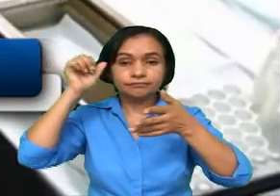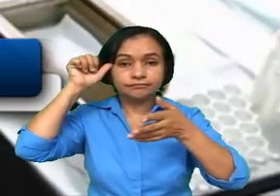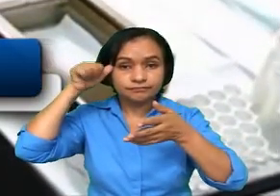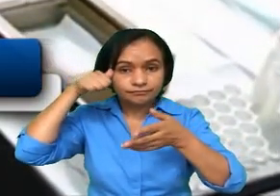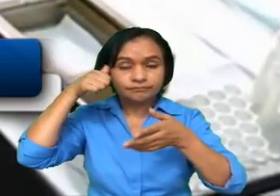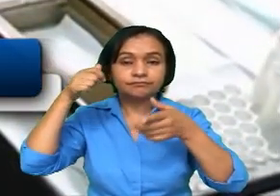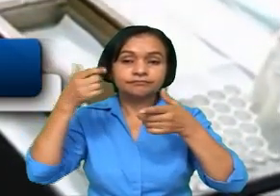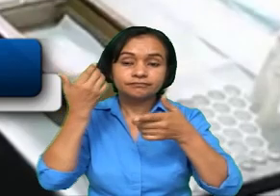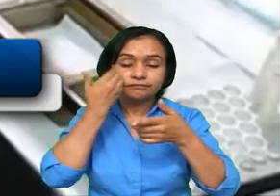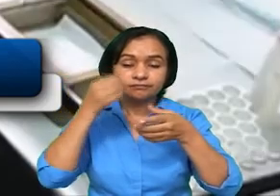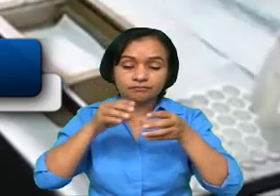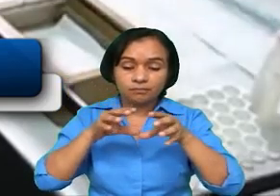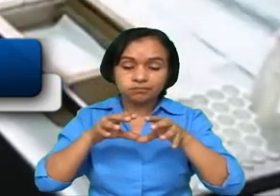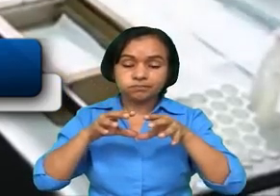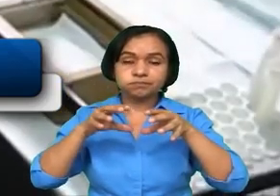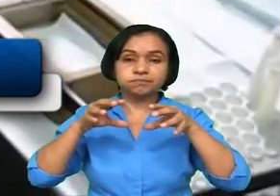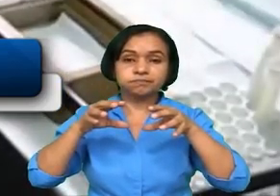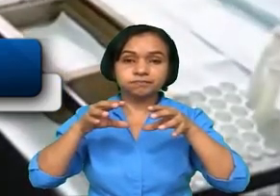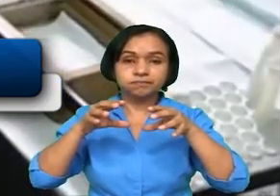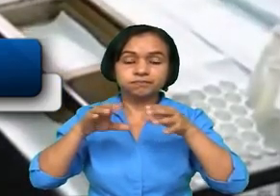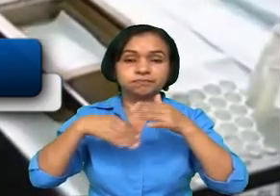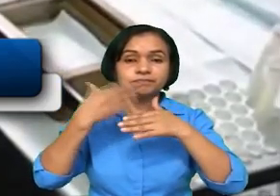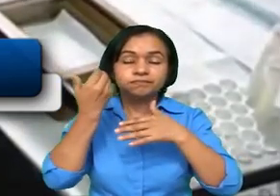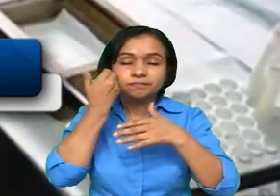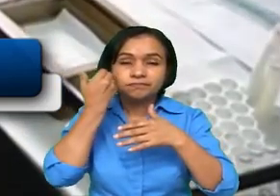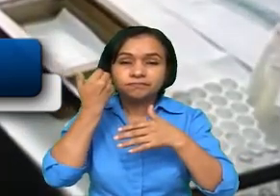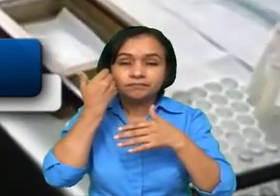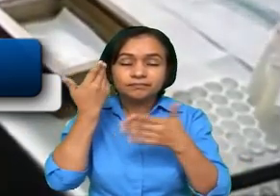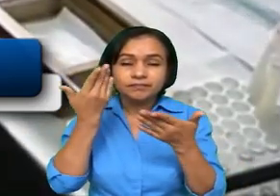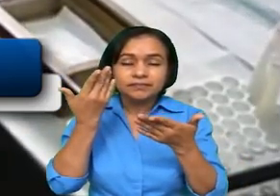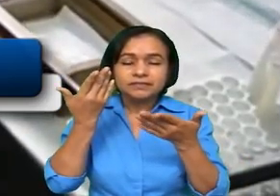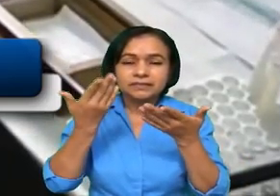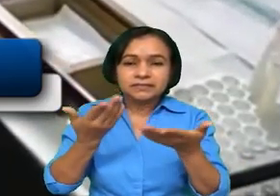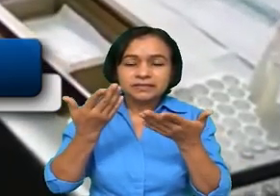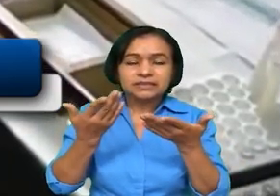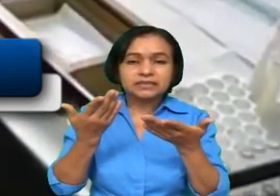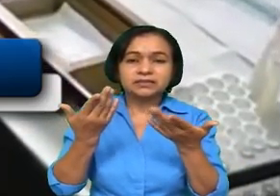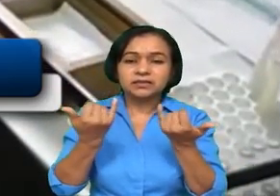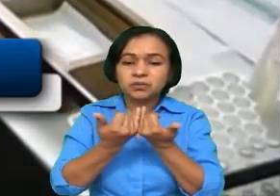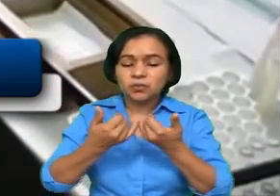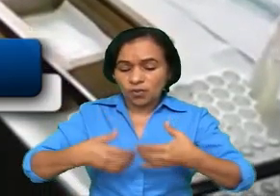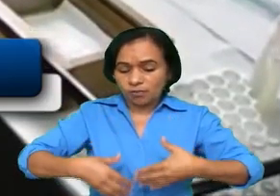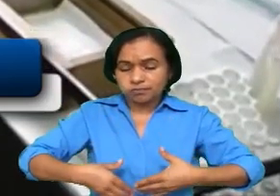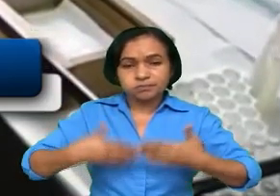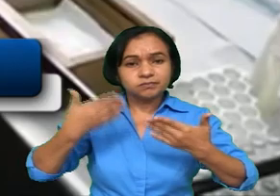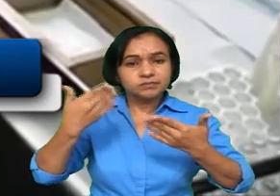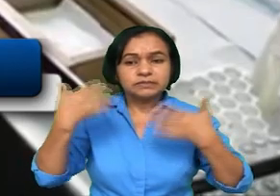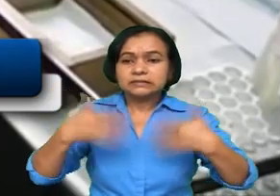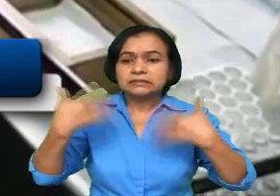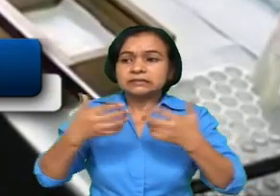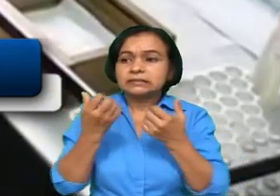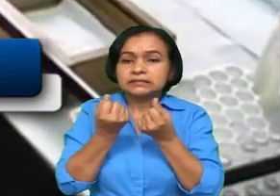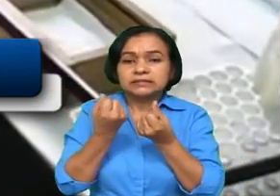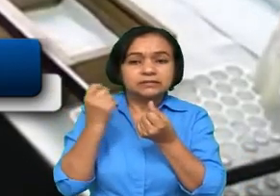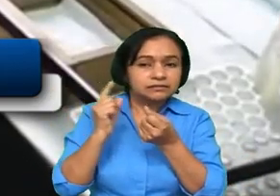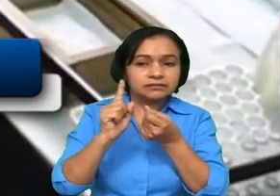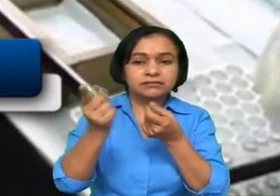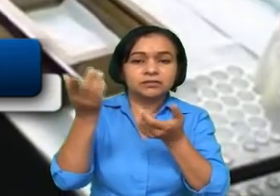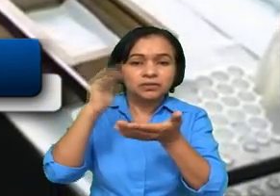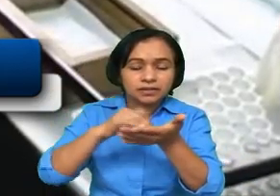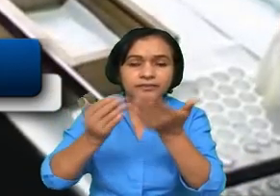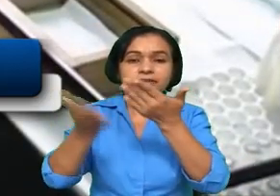síntomas. Esa inflamación del tejido te va a producir la sensación de peso en el vientre, la urgencia de ir frecuentemente